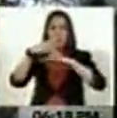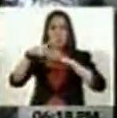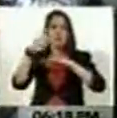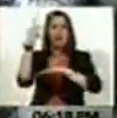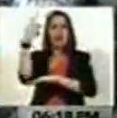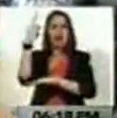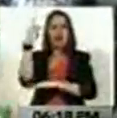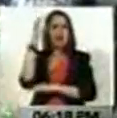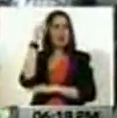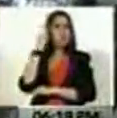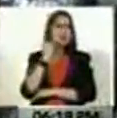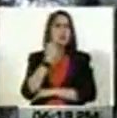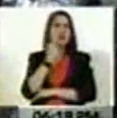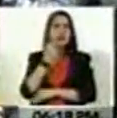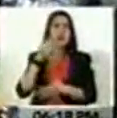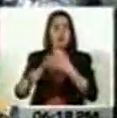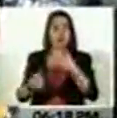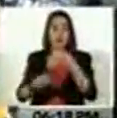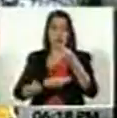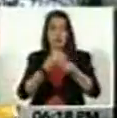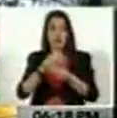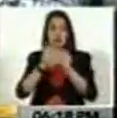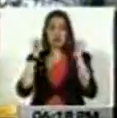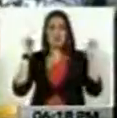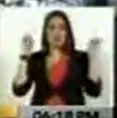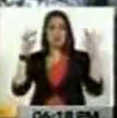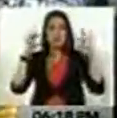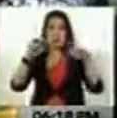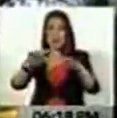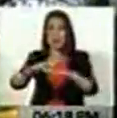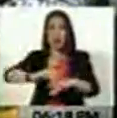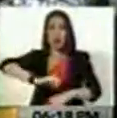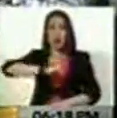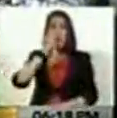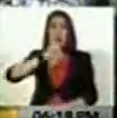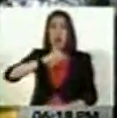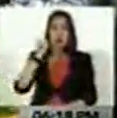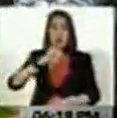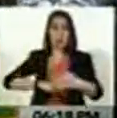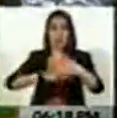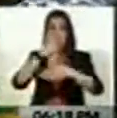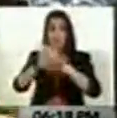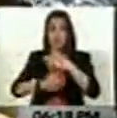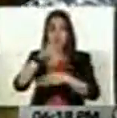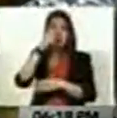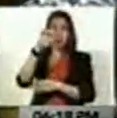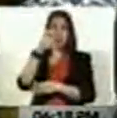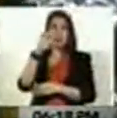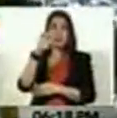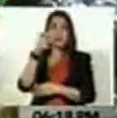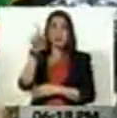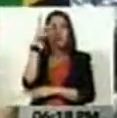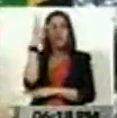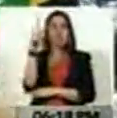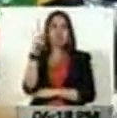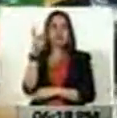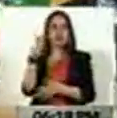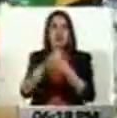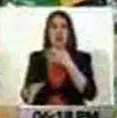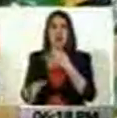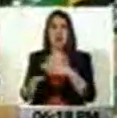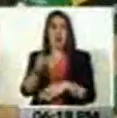Miranda, donde en minutos se va a desarrollar el despliegue de seguridad en el marco del plan Patria Segura. Sin embargo, es